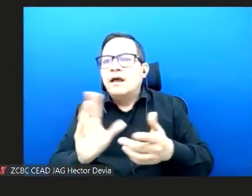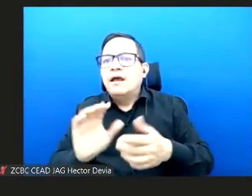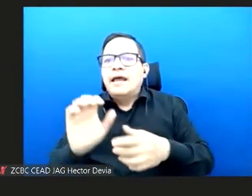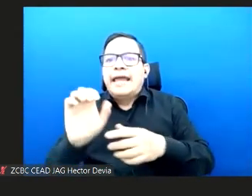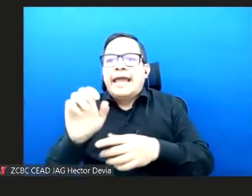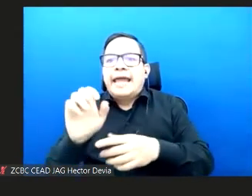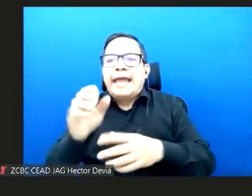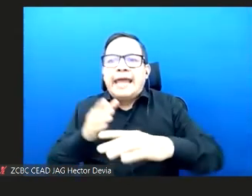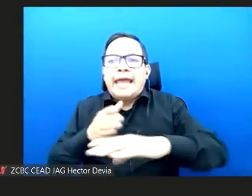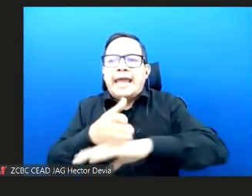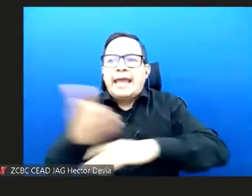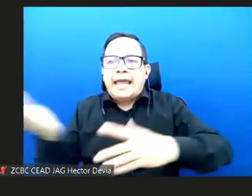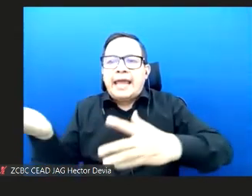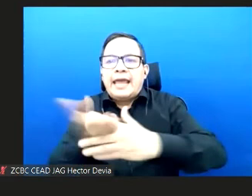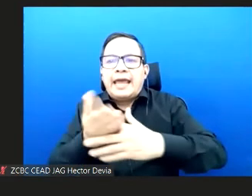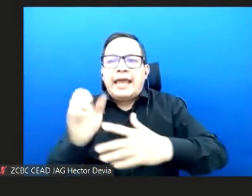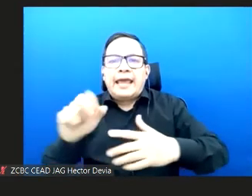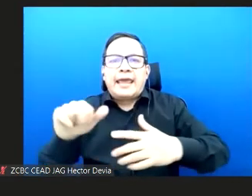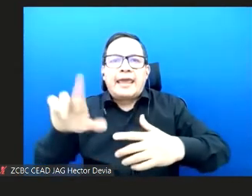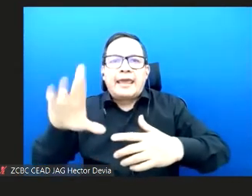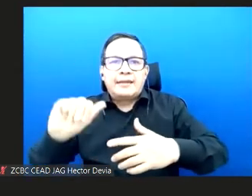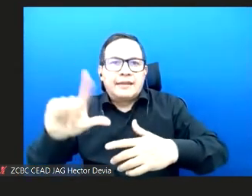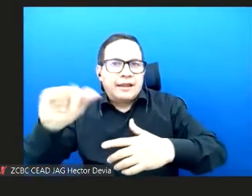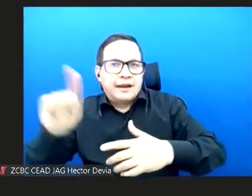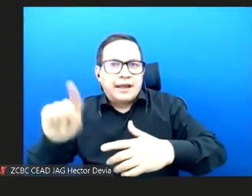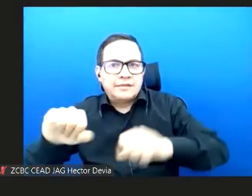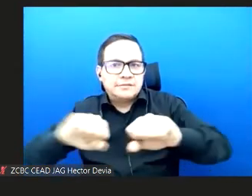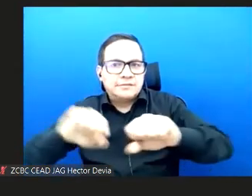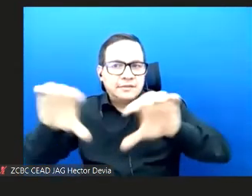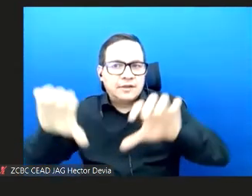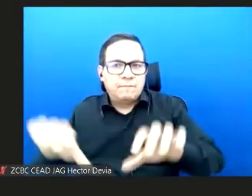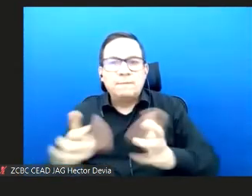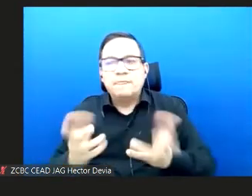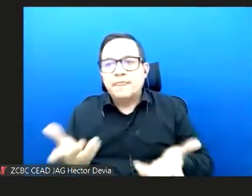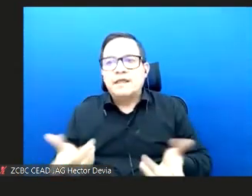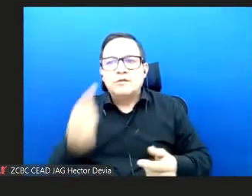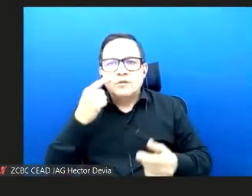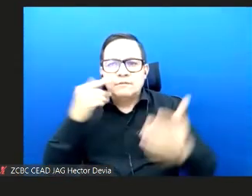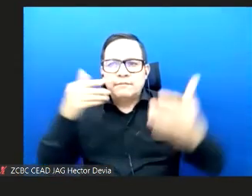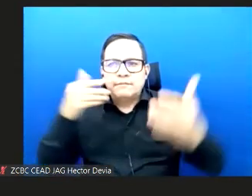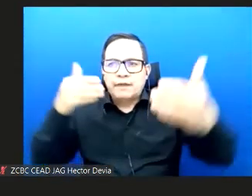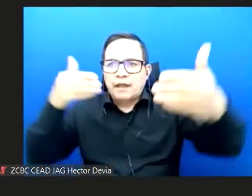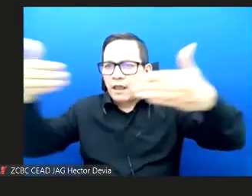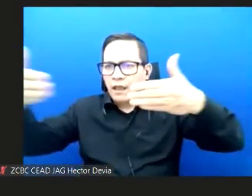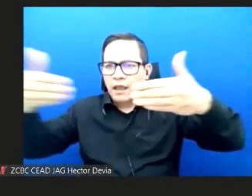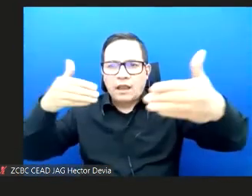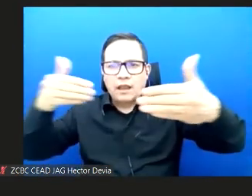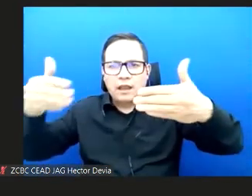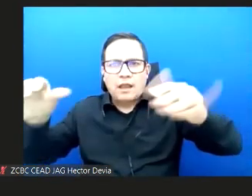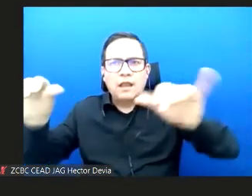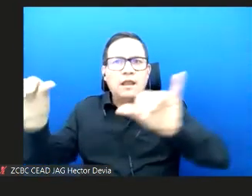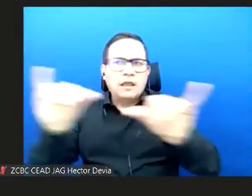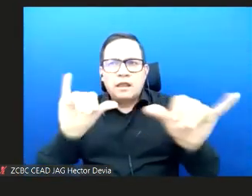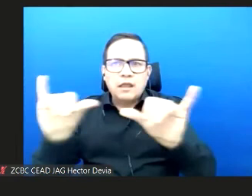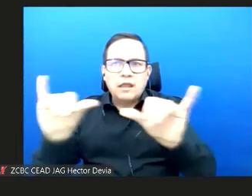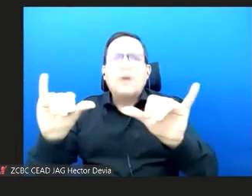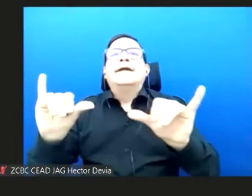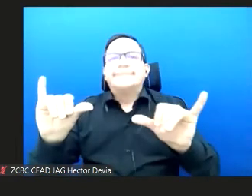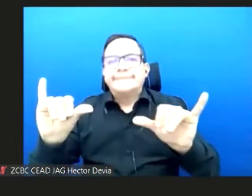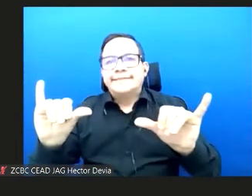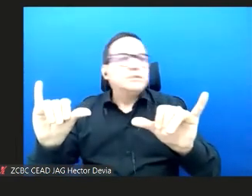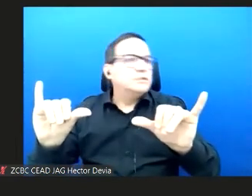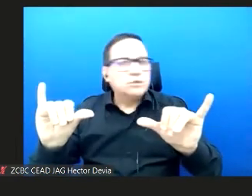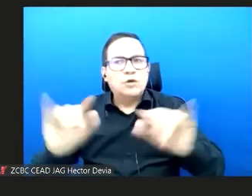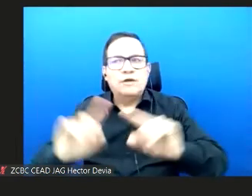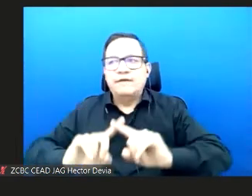ustedes? Simplemente miran que las regiones sombreadas de las dos operaciones sean iguales o no sean iguales y ahí pueden